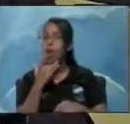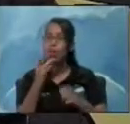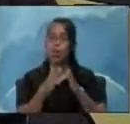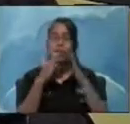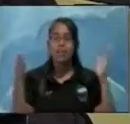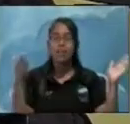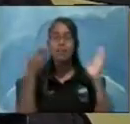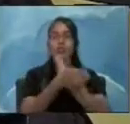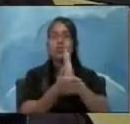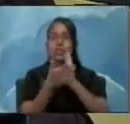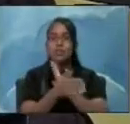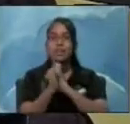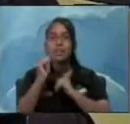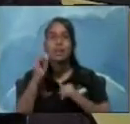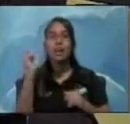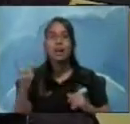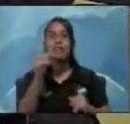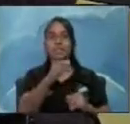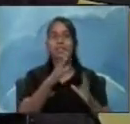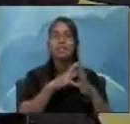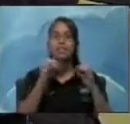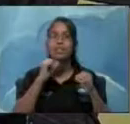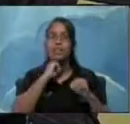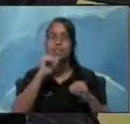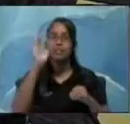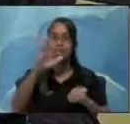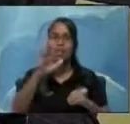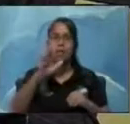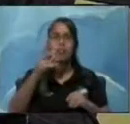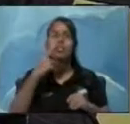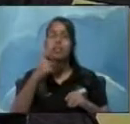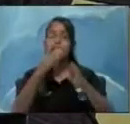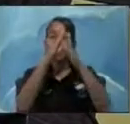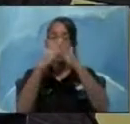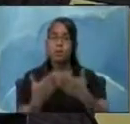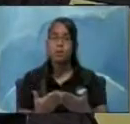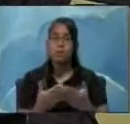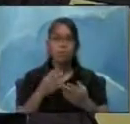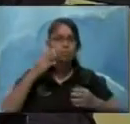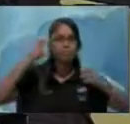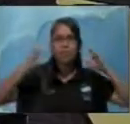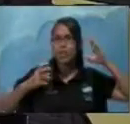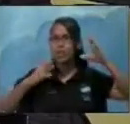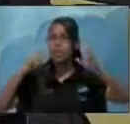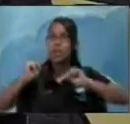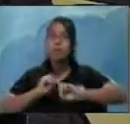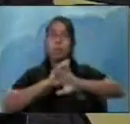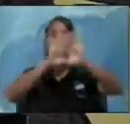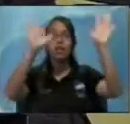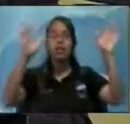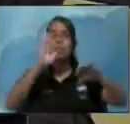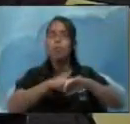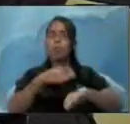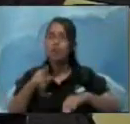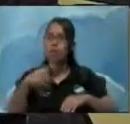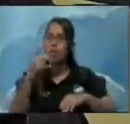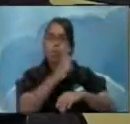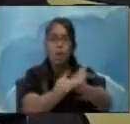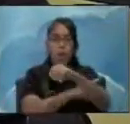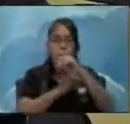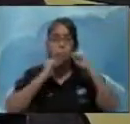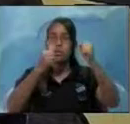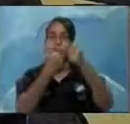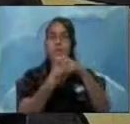sucedió y la gente se estaban dice la Biblia atónitos y maravillados porque cuando El poder del